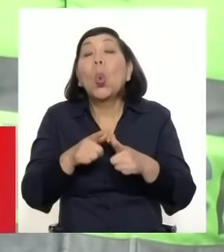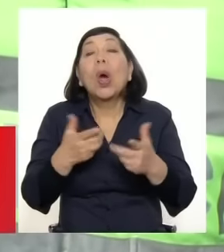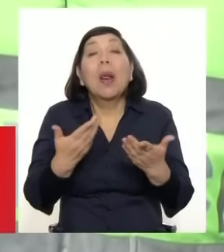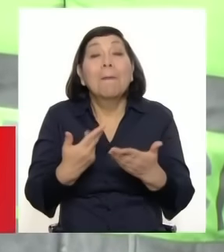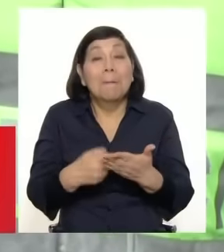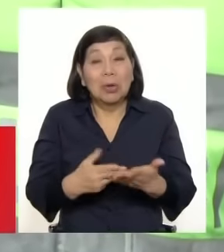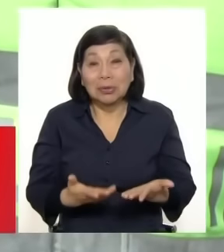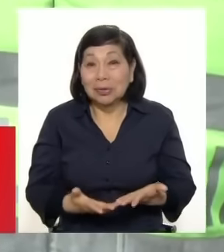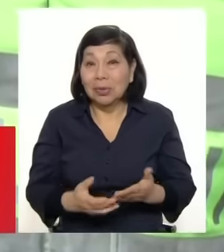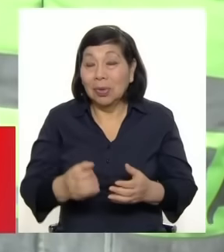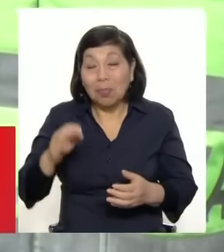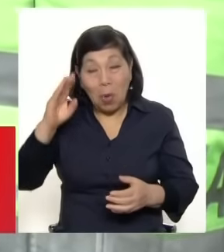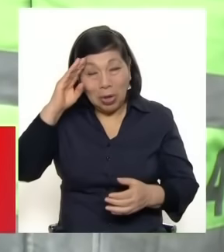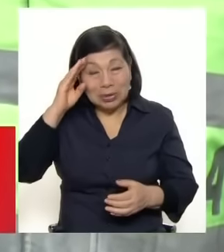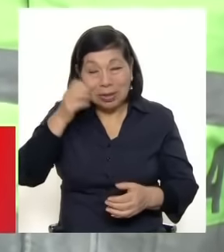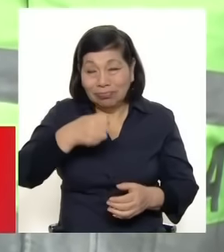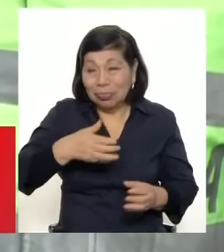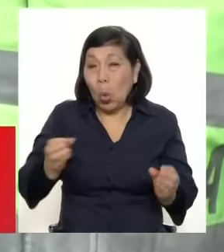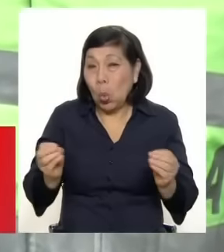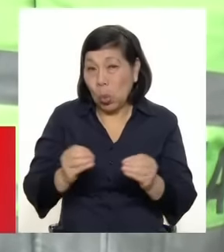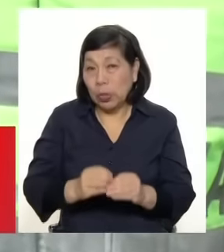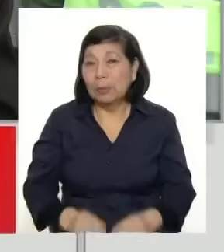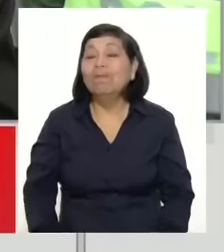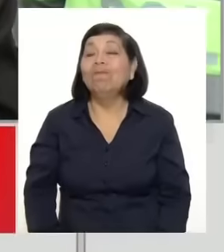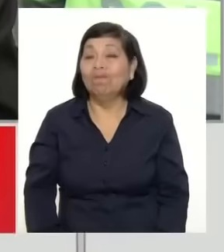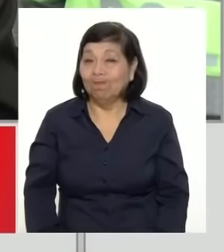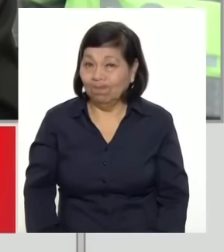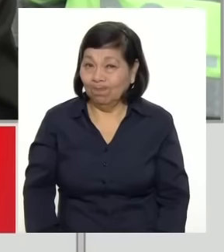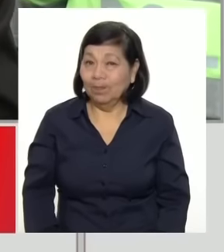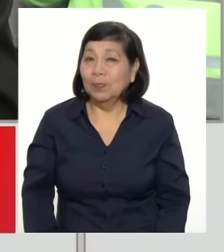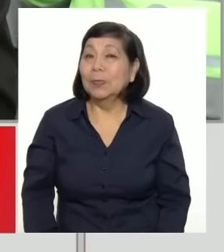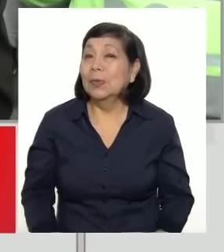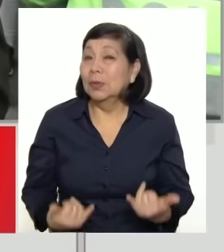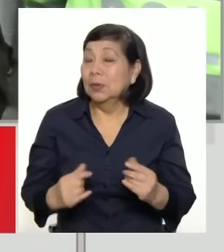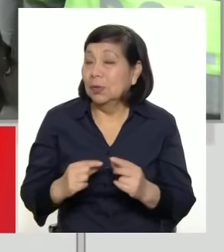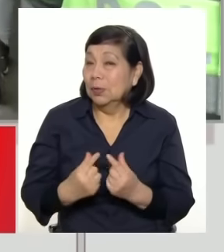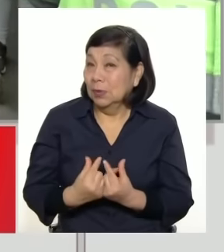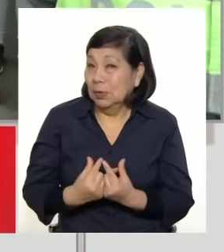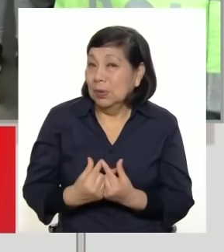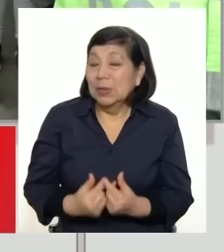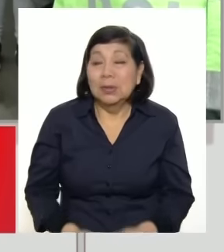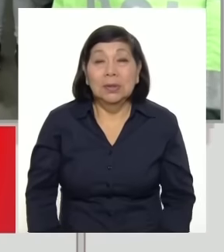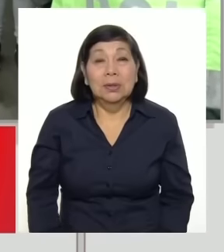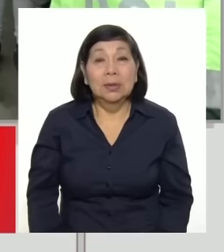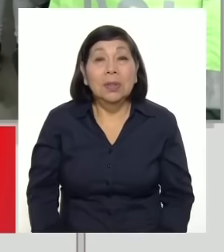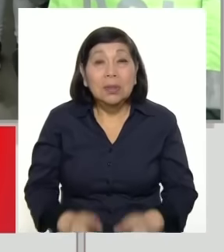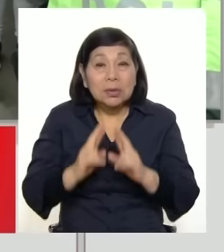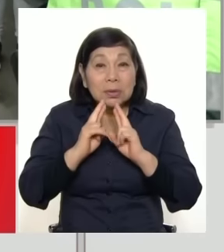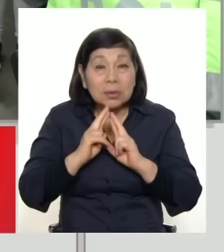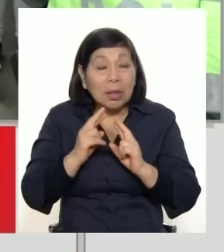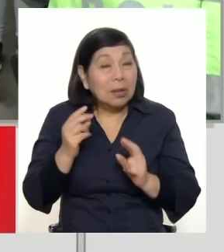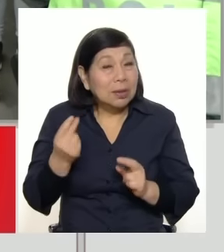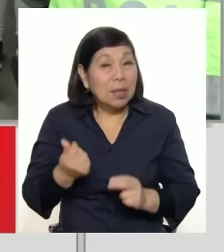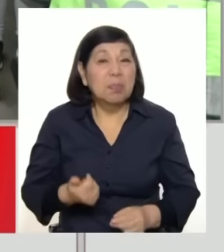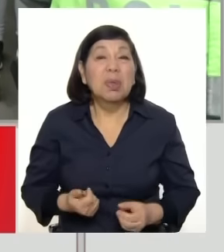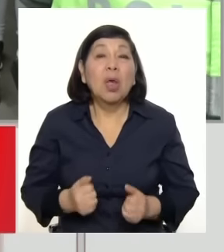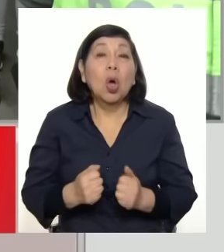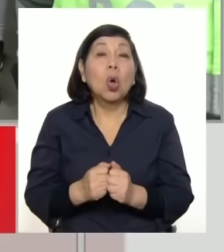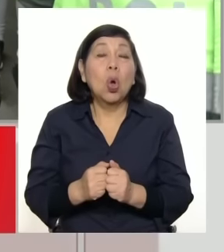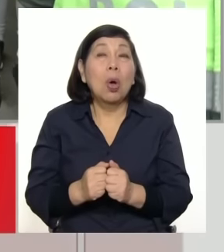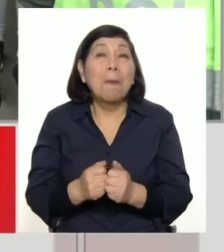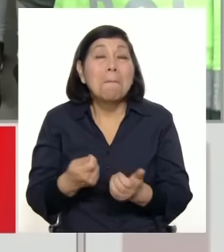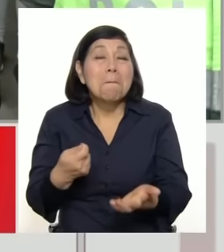por la inteligencia de la Policía Nacional. Ahora, respecto a este grupo operativo de respuesta inmediata contra